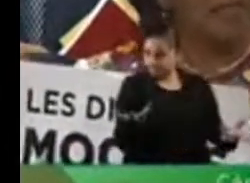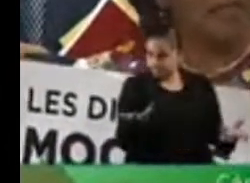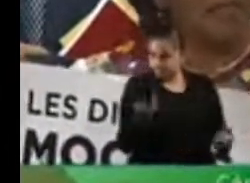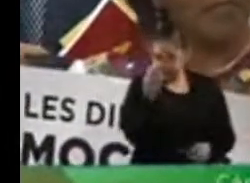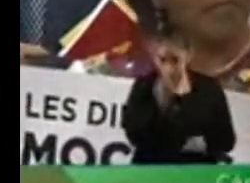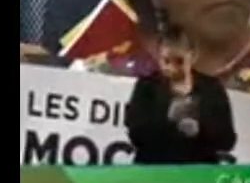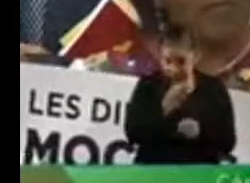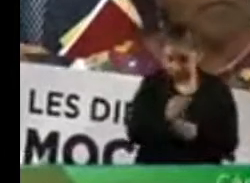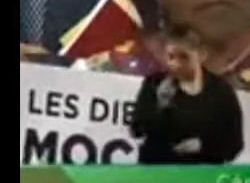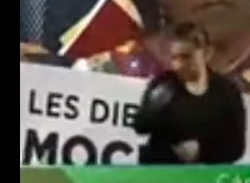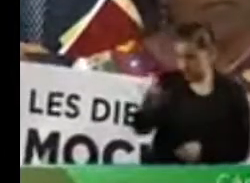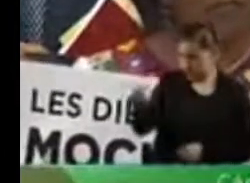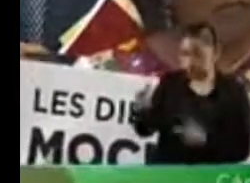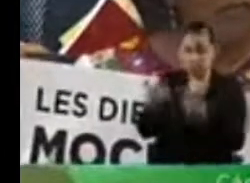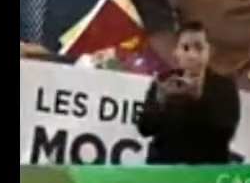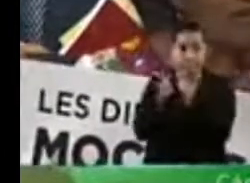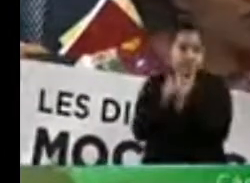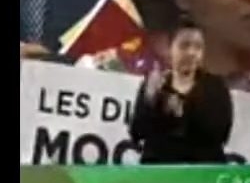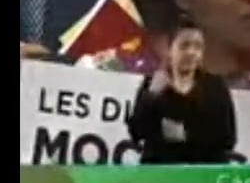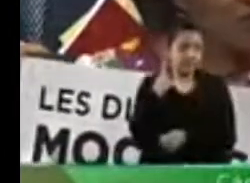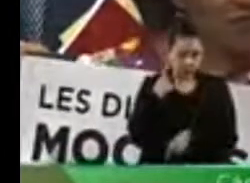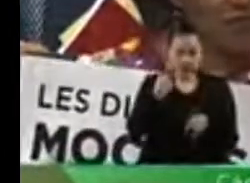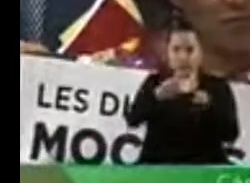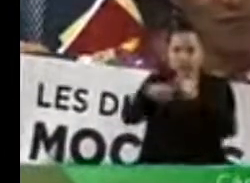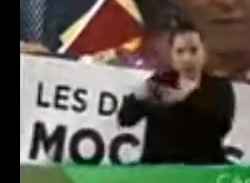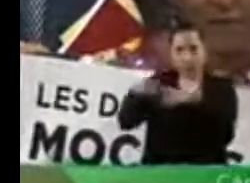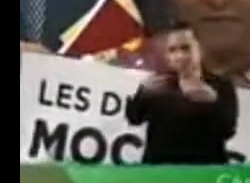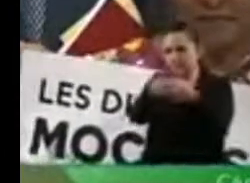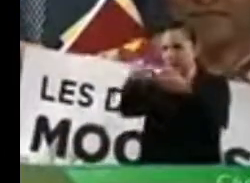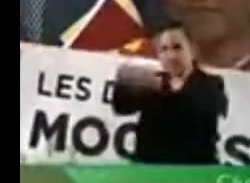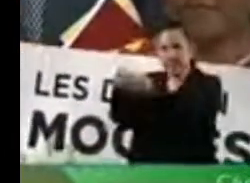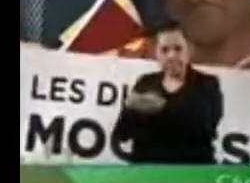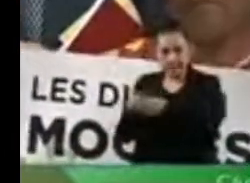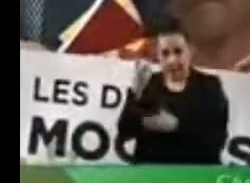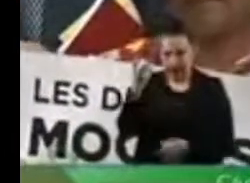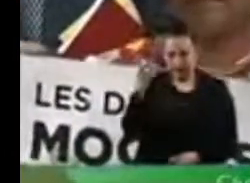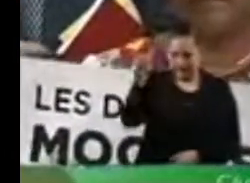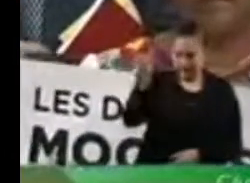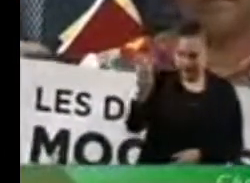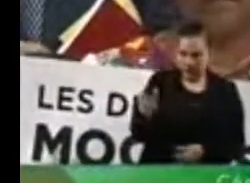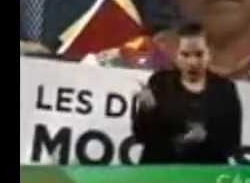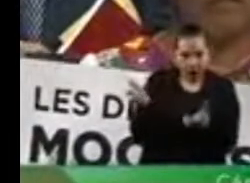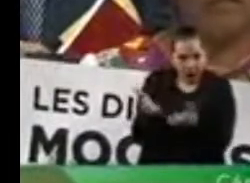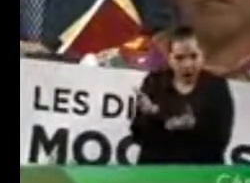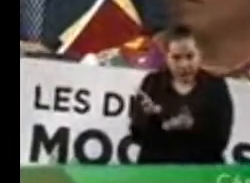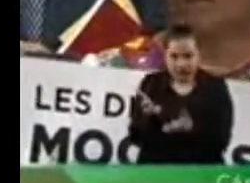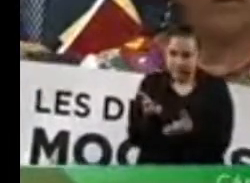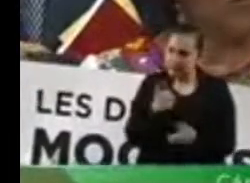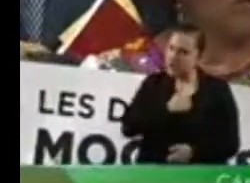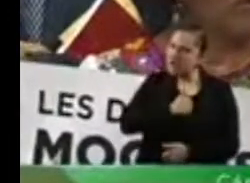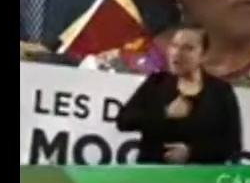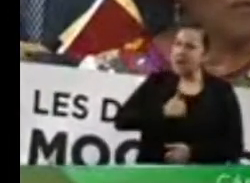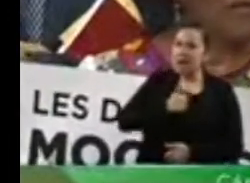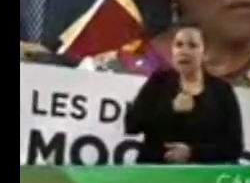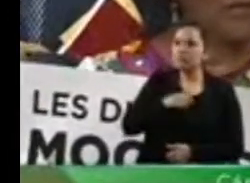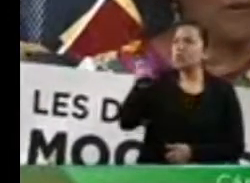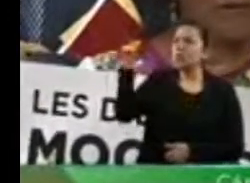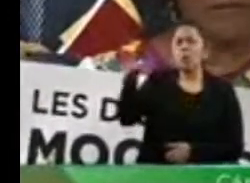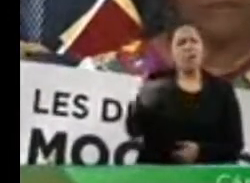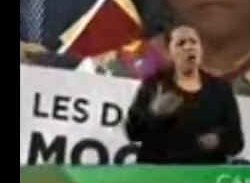la oposición está haciendo en esta soberanía. Viven del pueblo y traicionan al